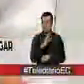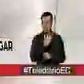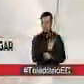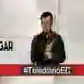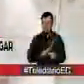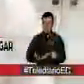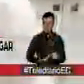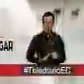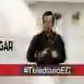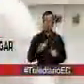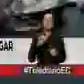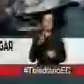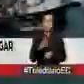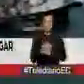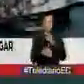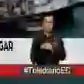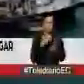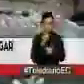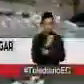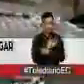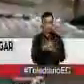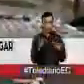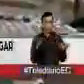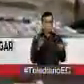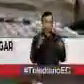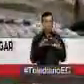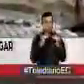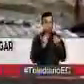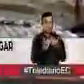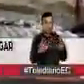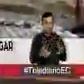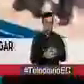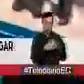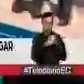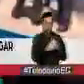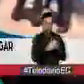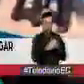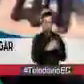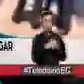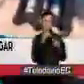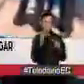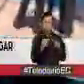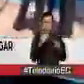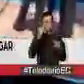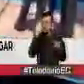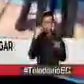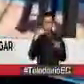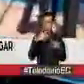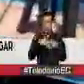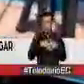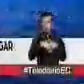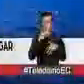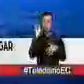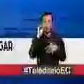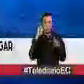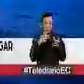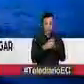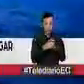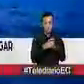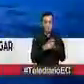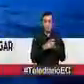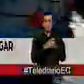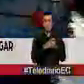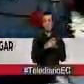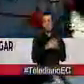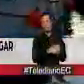de la Cámara Nacional de Pesquería, anunció que el comité de crisis creado a raíz de las protestas en octubre enviará